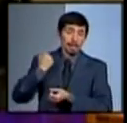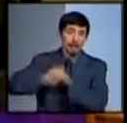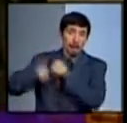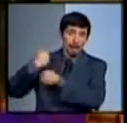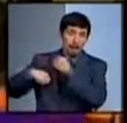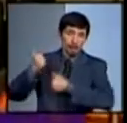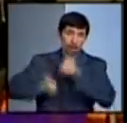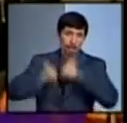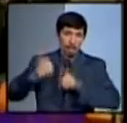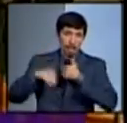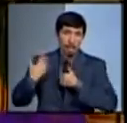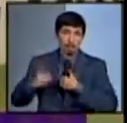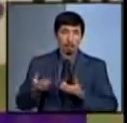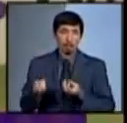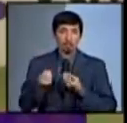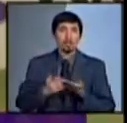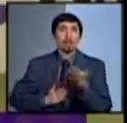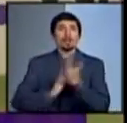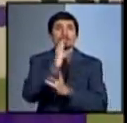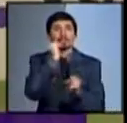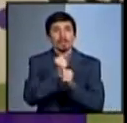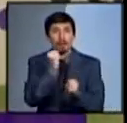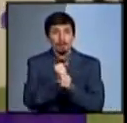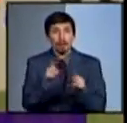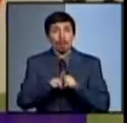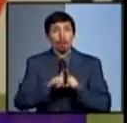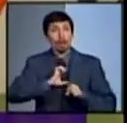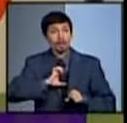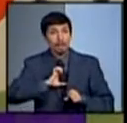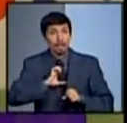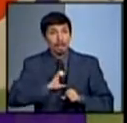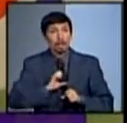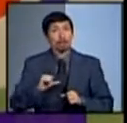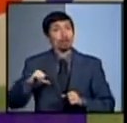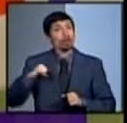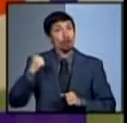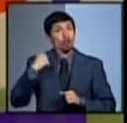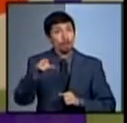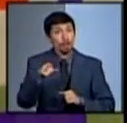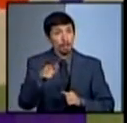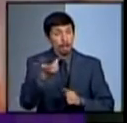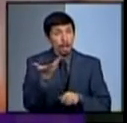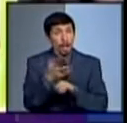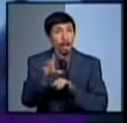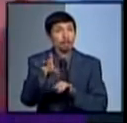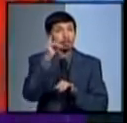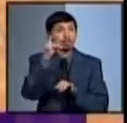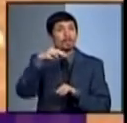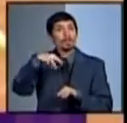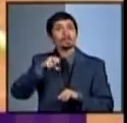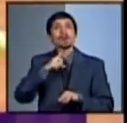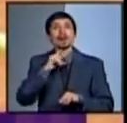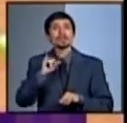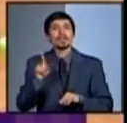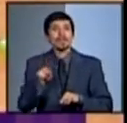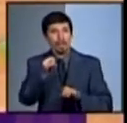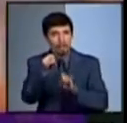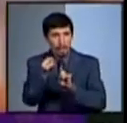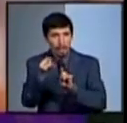Anunció que pronto iniciará su trabajo como entrenador de una joven promesa nacional, Matías